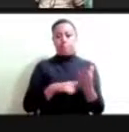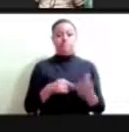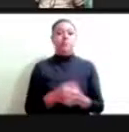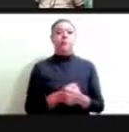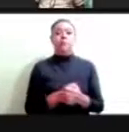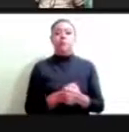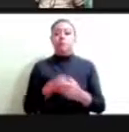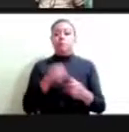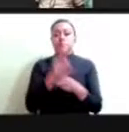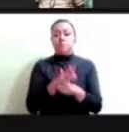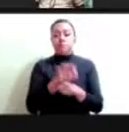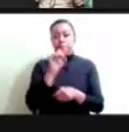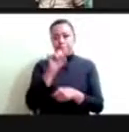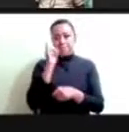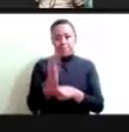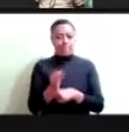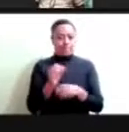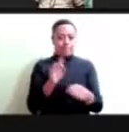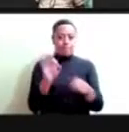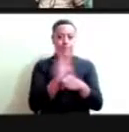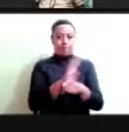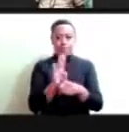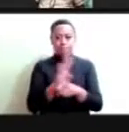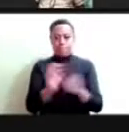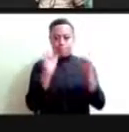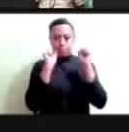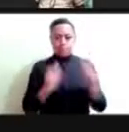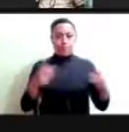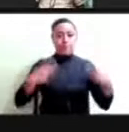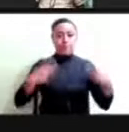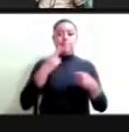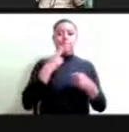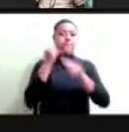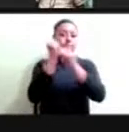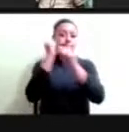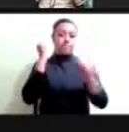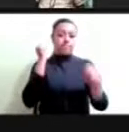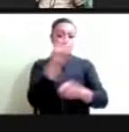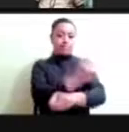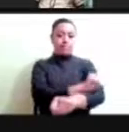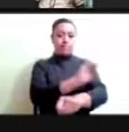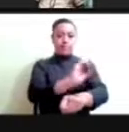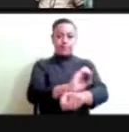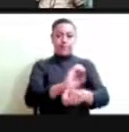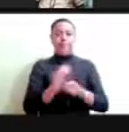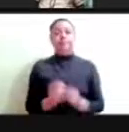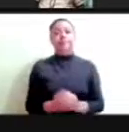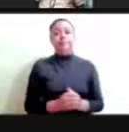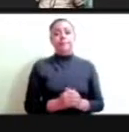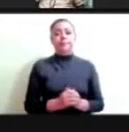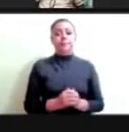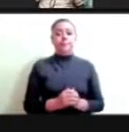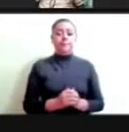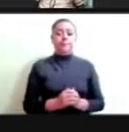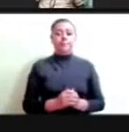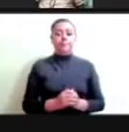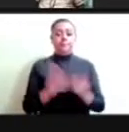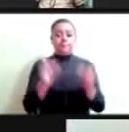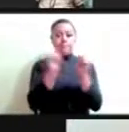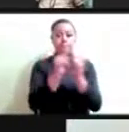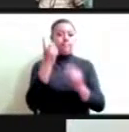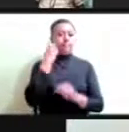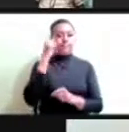seguridad de las y los usuarios del transporte público en la alcaldía Álvaro Obregón. Es cuanto, diputada